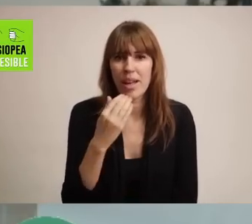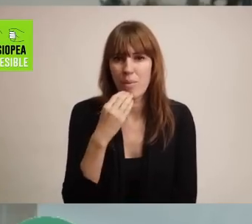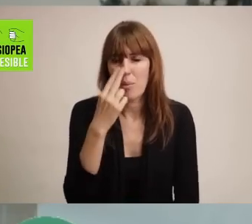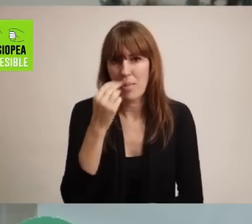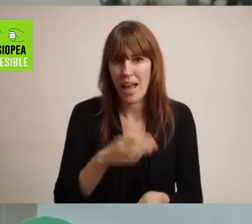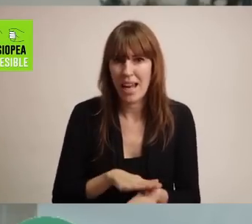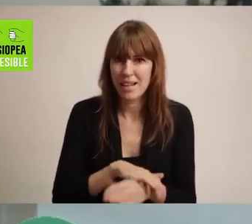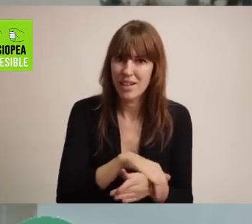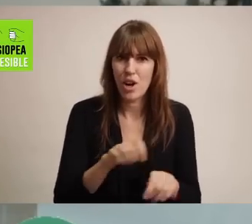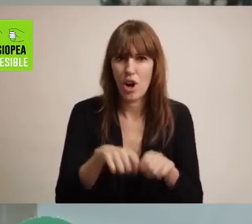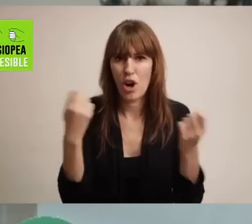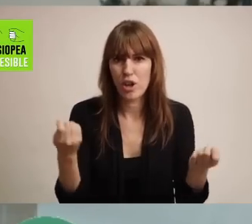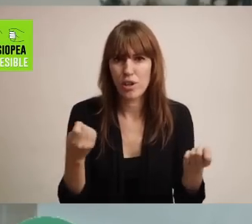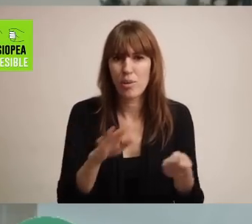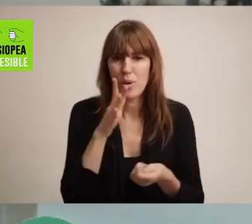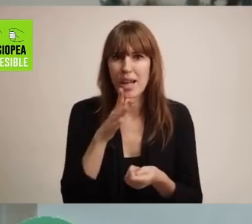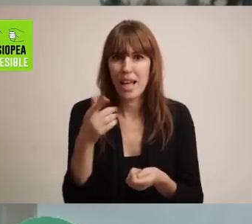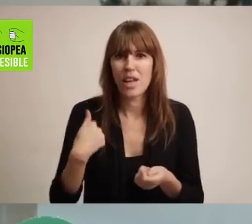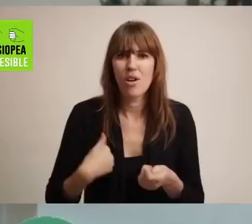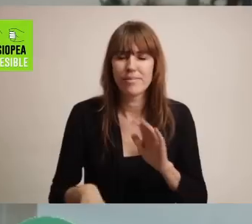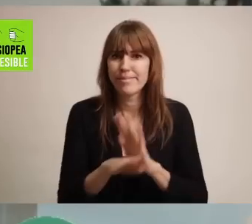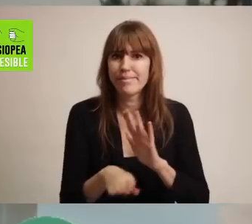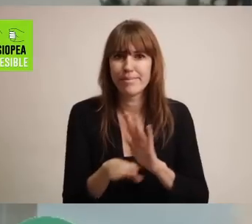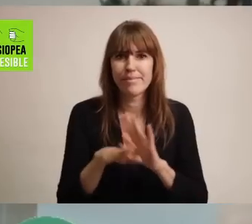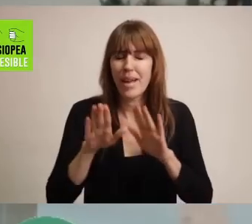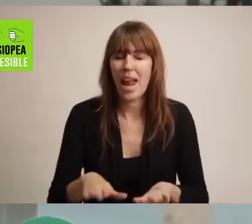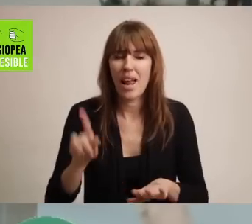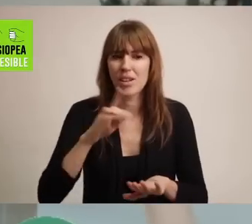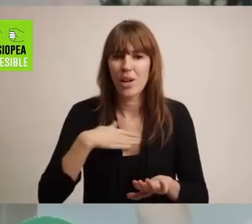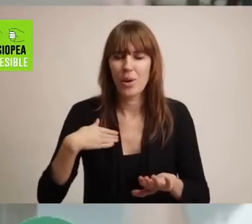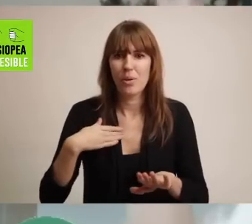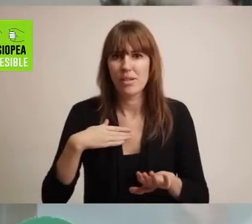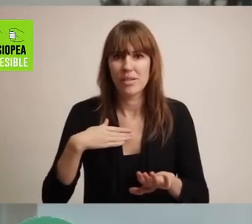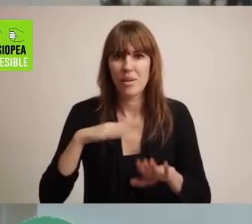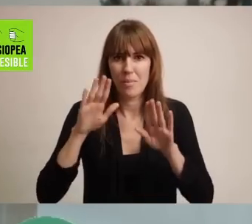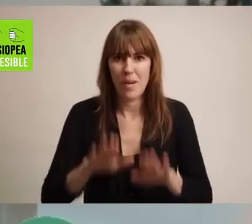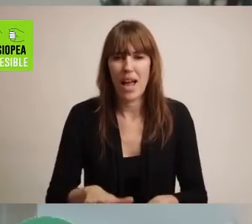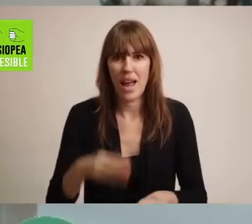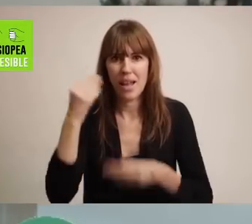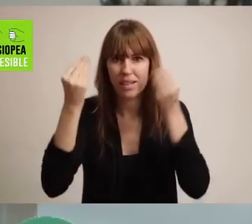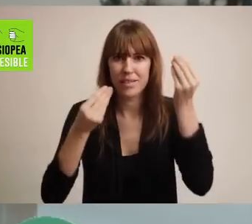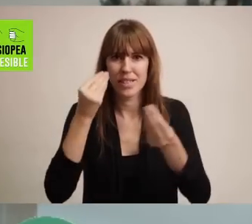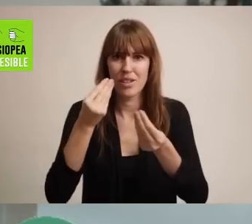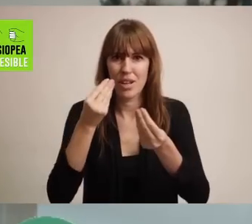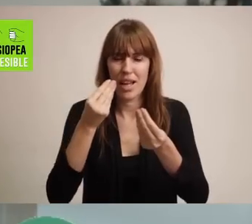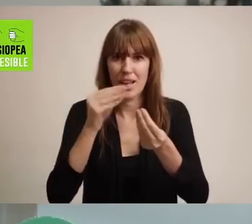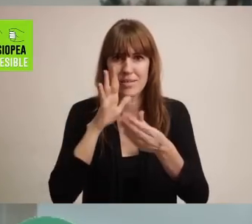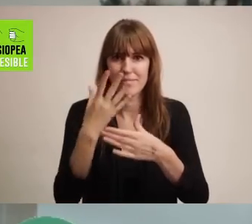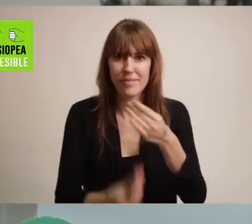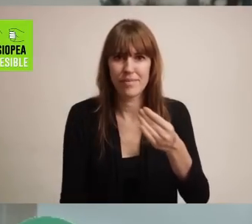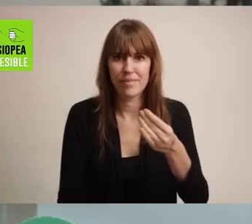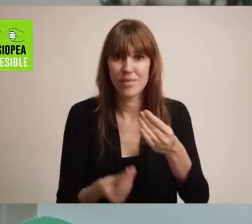me roto un pie es porque como no quiero parar, pues mi ser interno me dice, párate y reflexiona porque ya vas por mal camino.